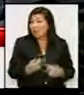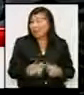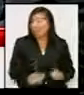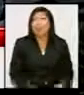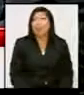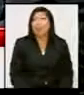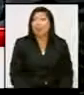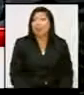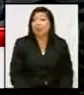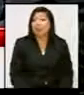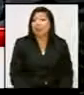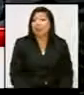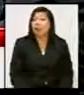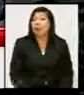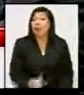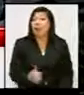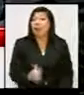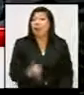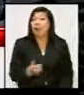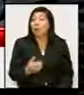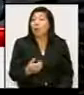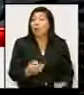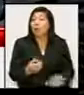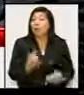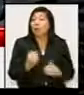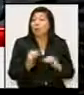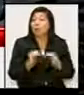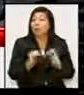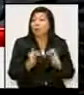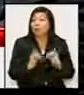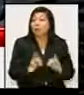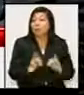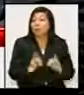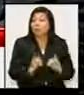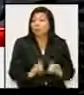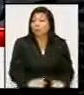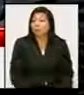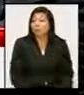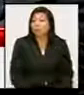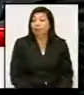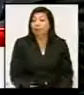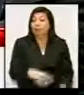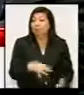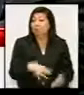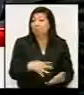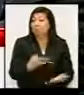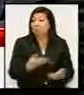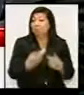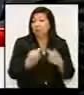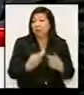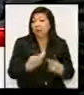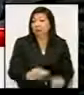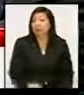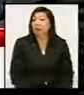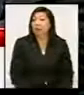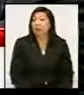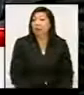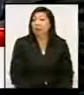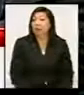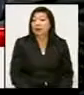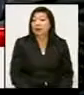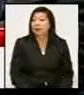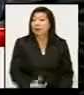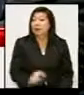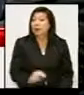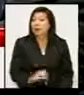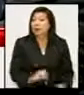porque seguramente habrá otra acción judicial que paralice ese estudio, porque es una recomendación. Entonces, si no lo